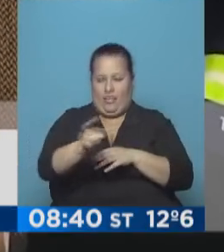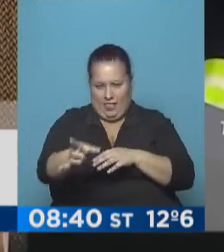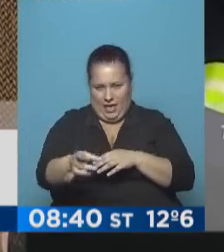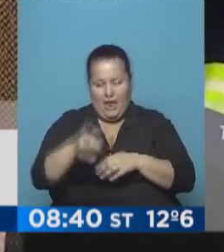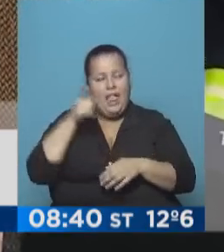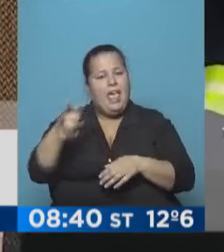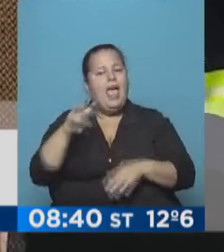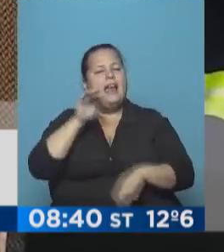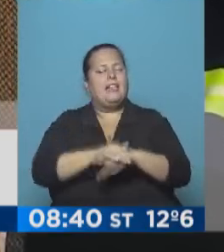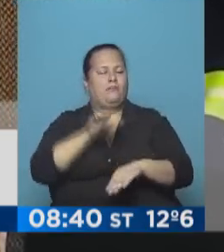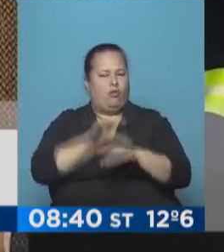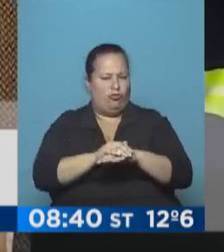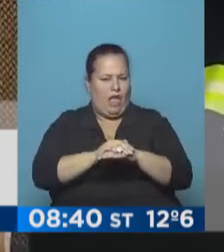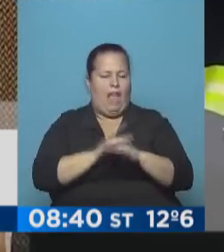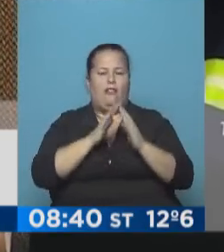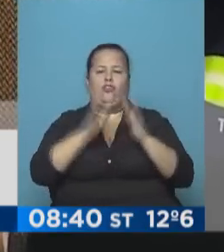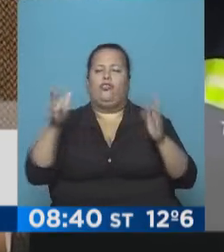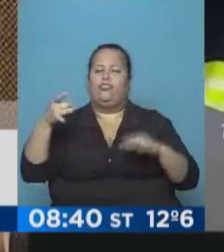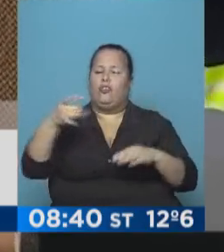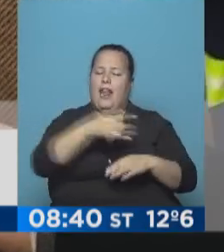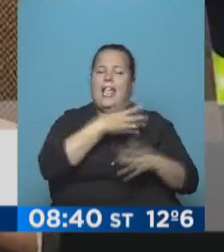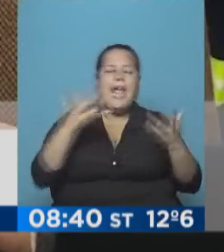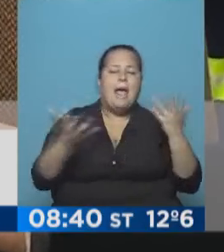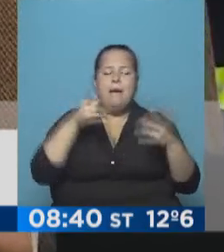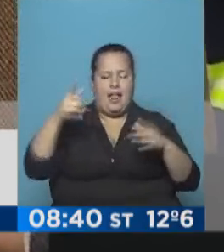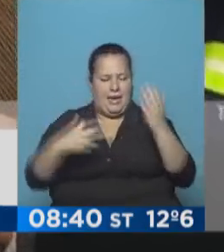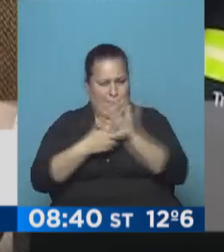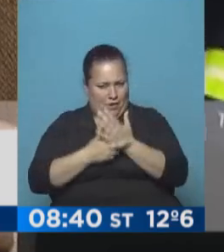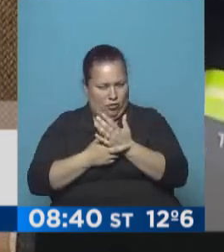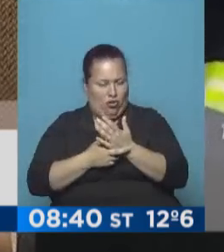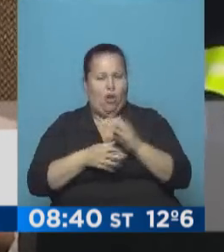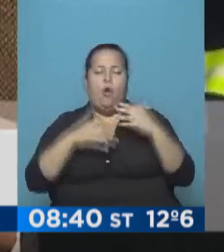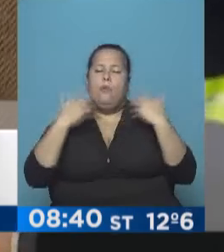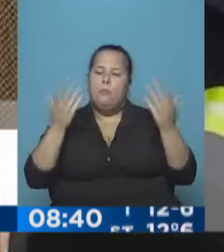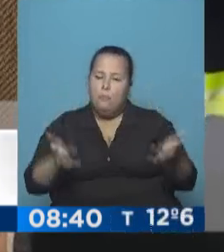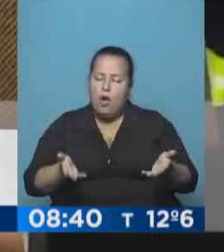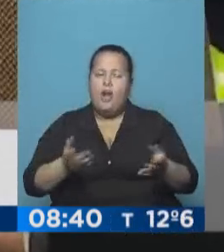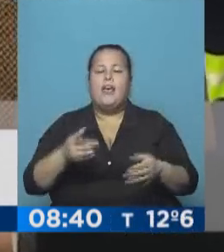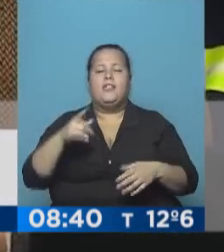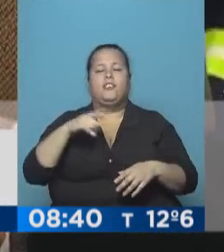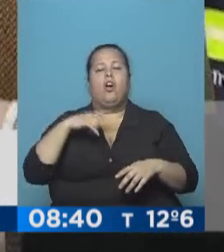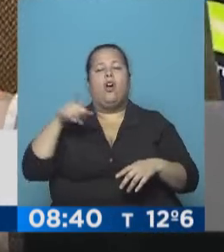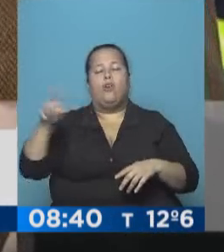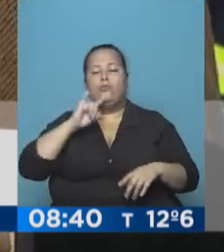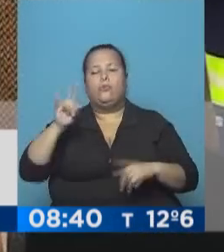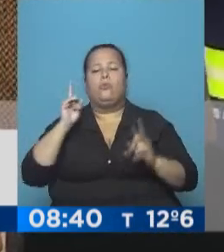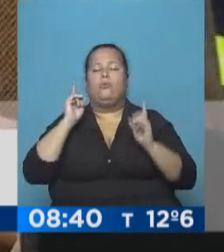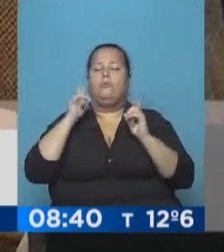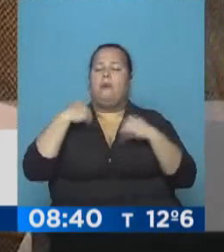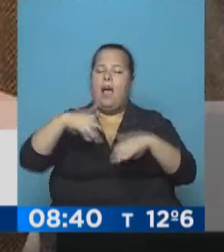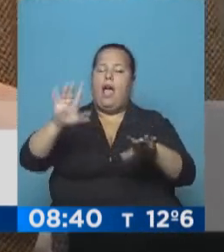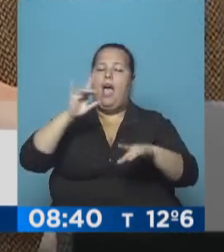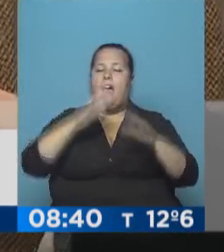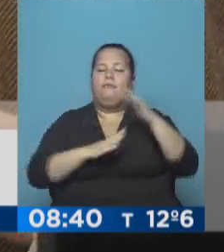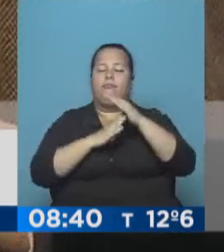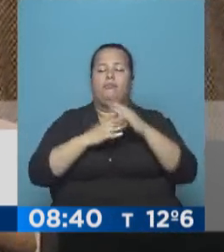Él es responsable a lo largo de toda la formación de lo que suceda. ¿Reynoso? Por eso delega esa autoridad siempre